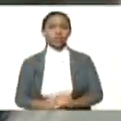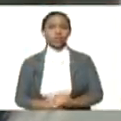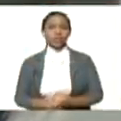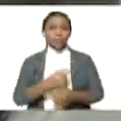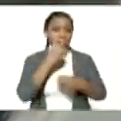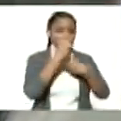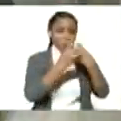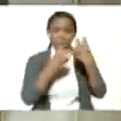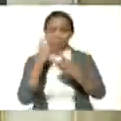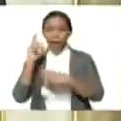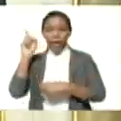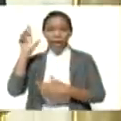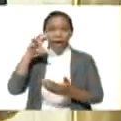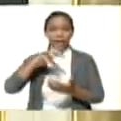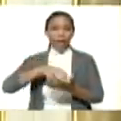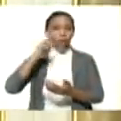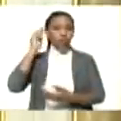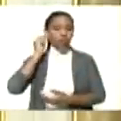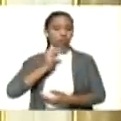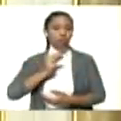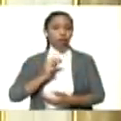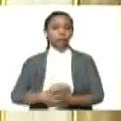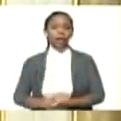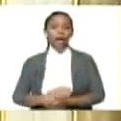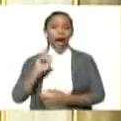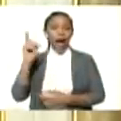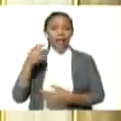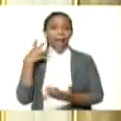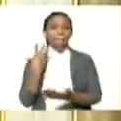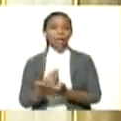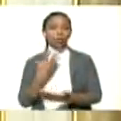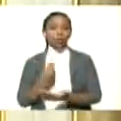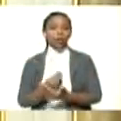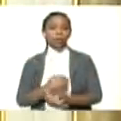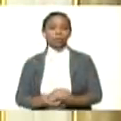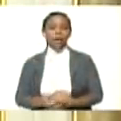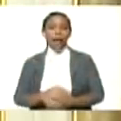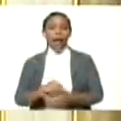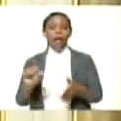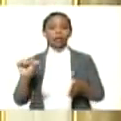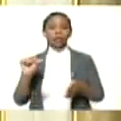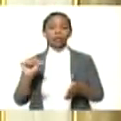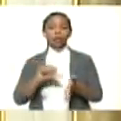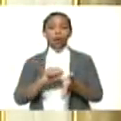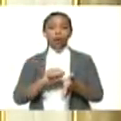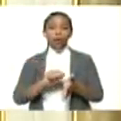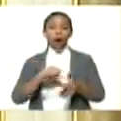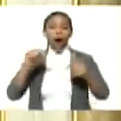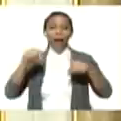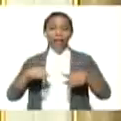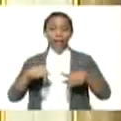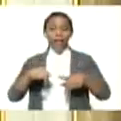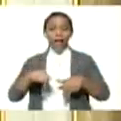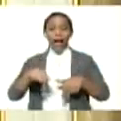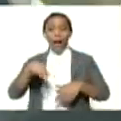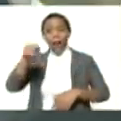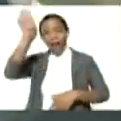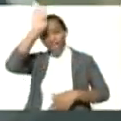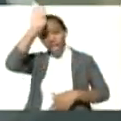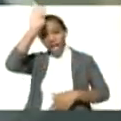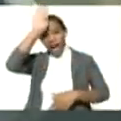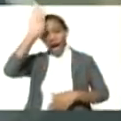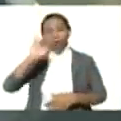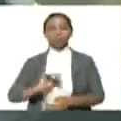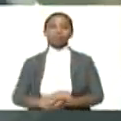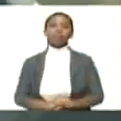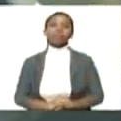recorriendo allá el Estado Sucre, en Maturín, en Coro, aquí en La Vega,